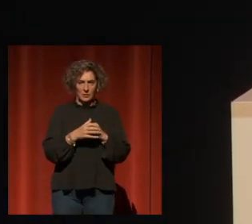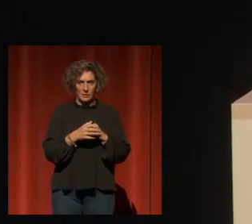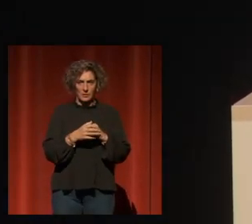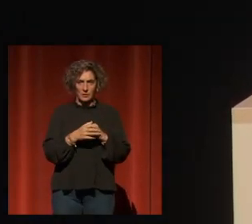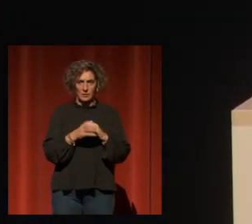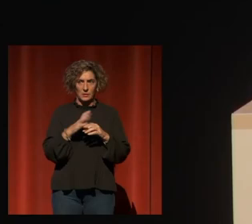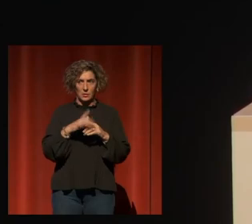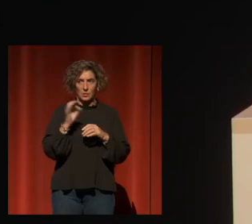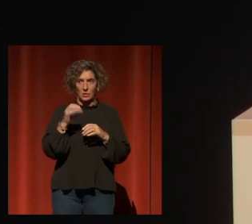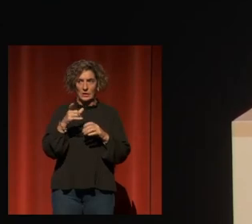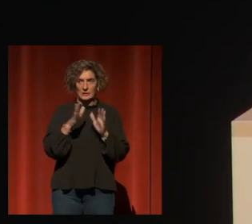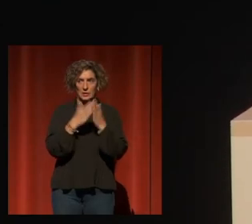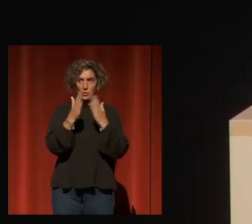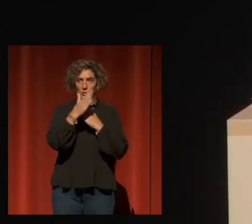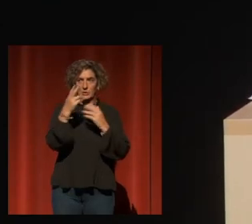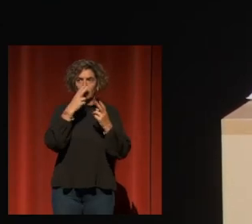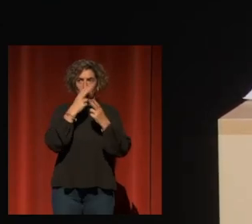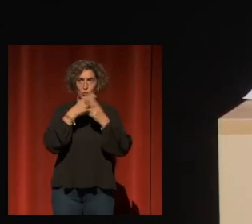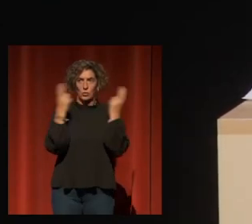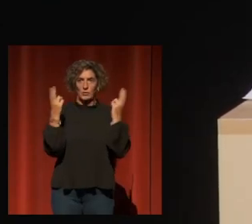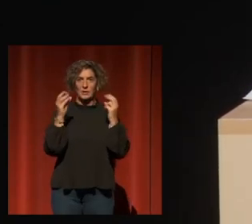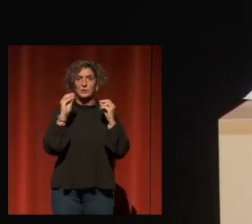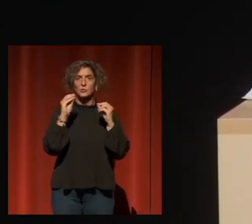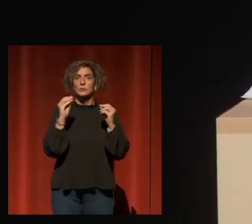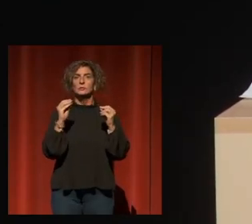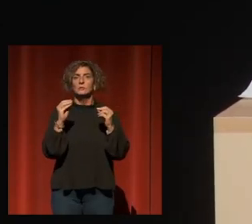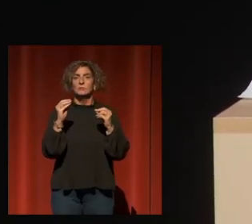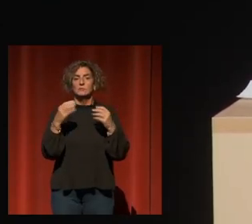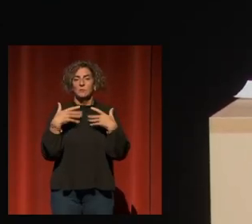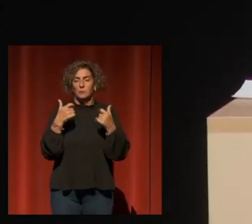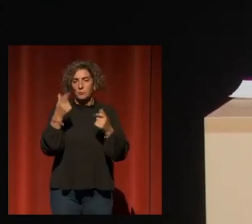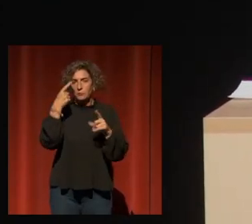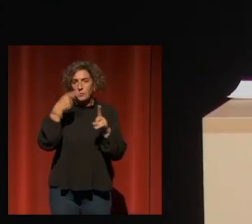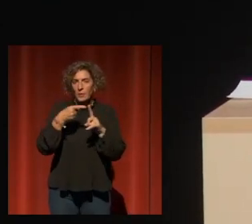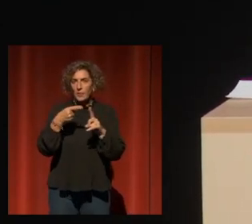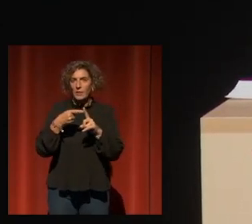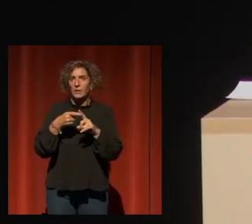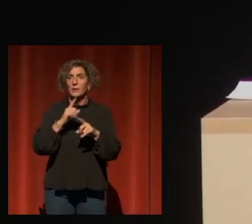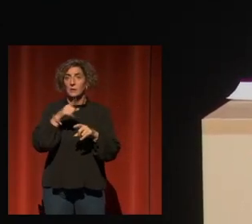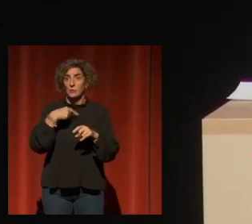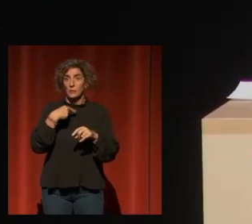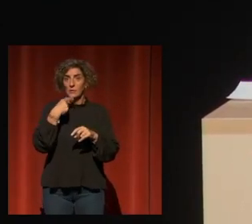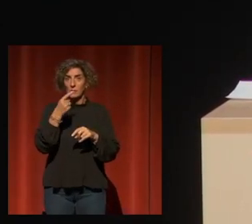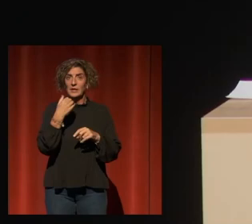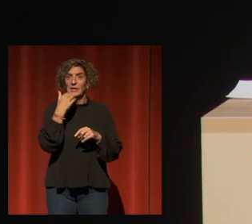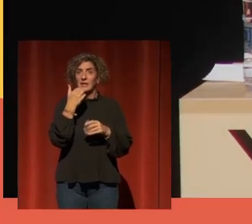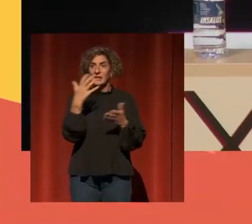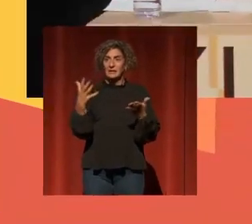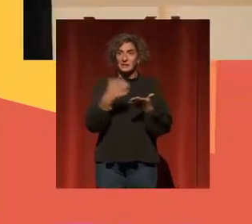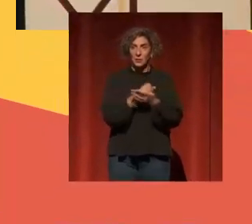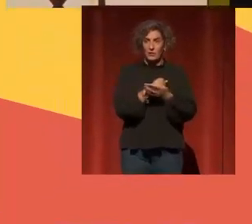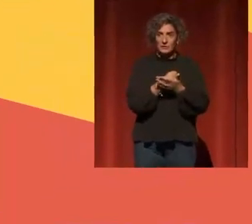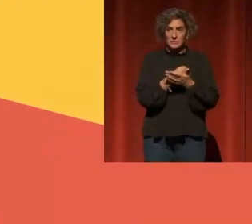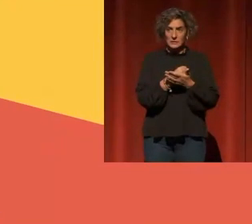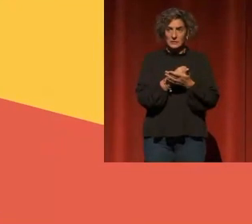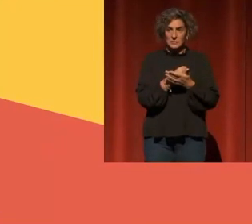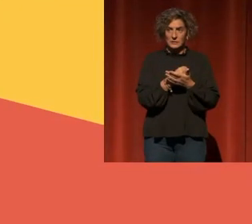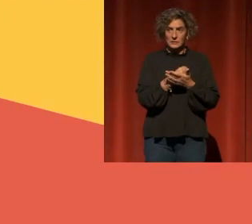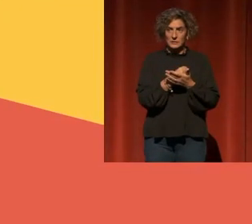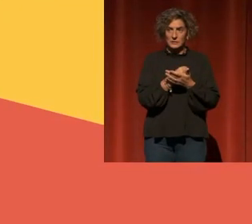las bibliotecas públicas y sus implicaciones para España debo mencionar que casi todas las